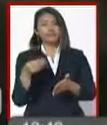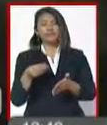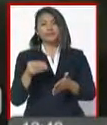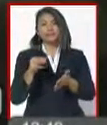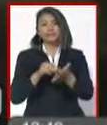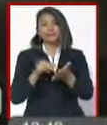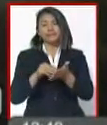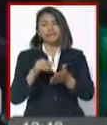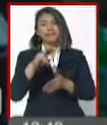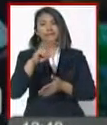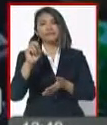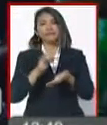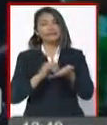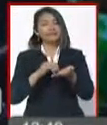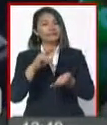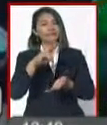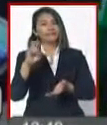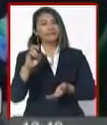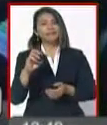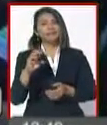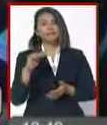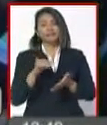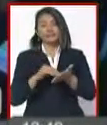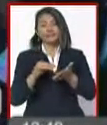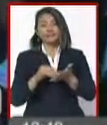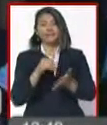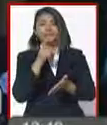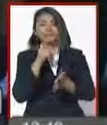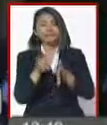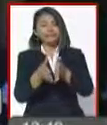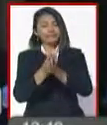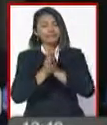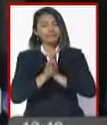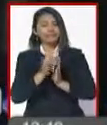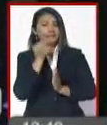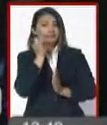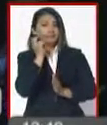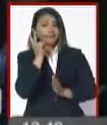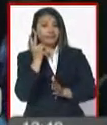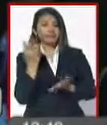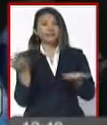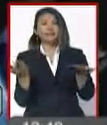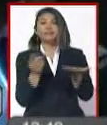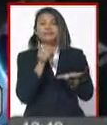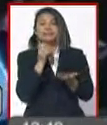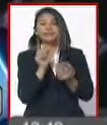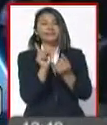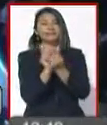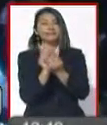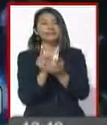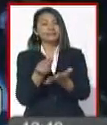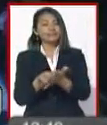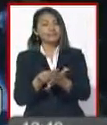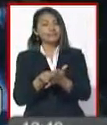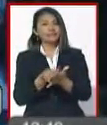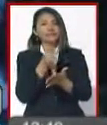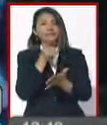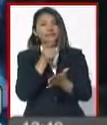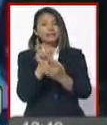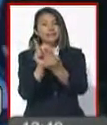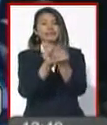un déficit de 270 millones, esa es la realidad. ¿A quién le vamos a reclamar? ¿A Evo Morales? ¿A García Linera? ¿Al señor